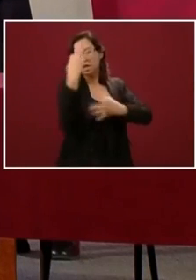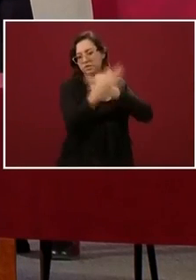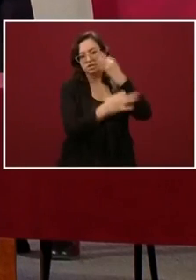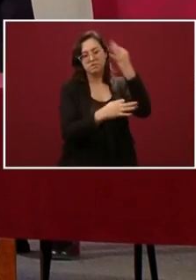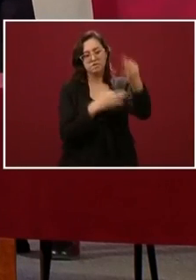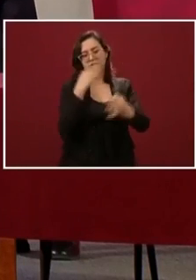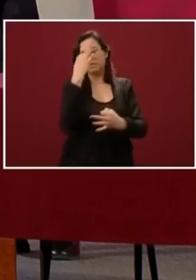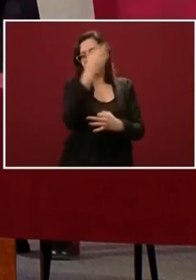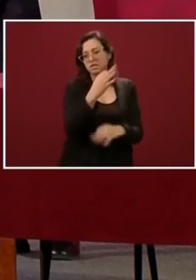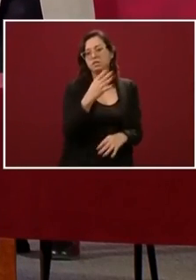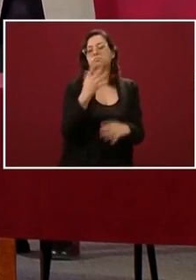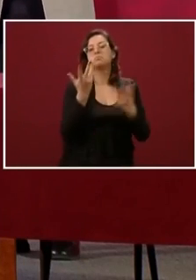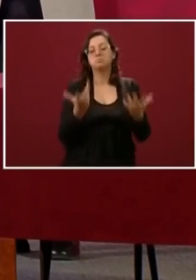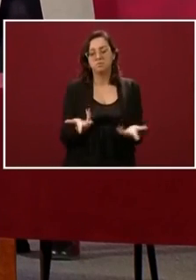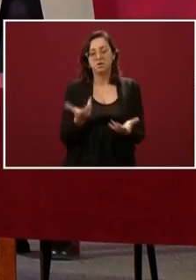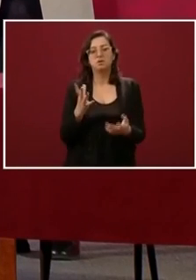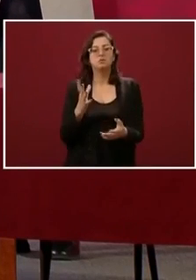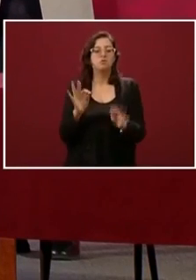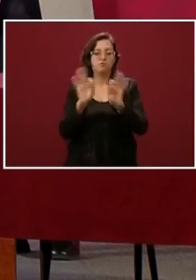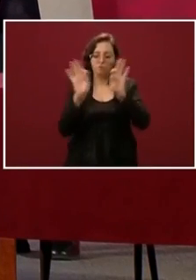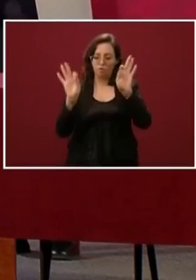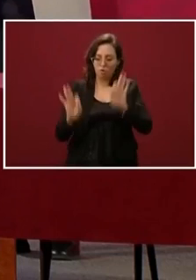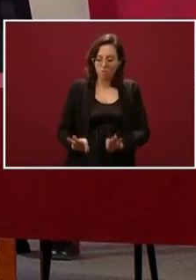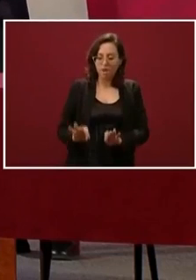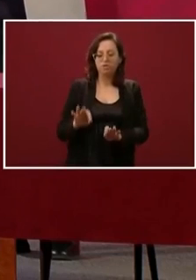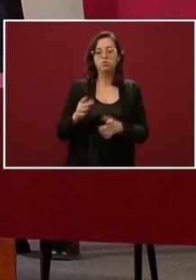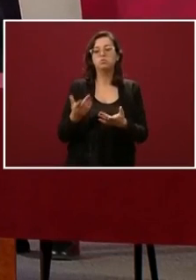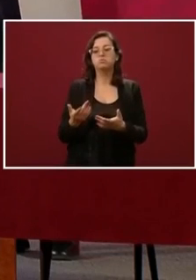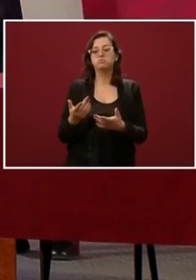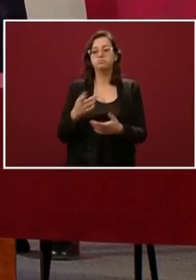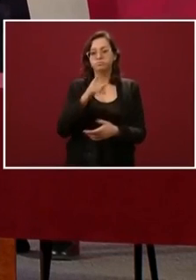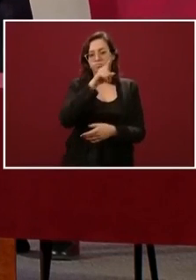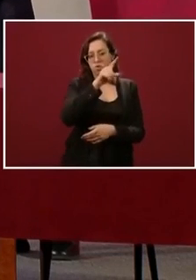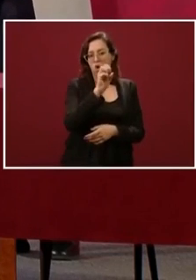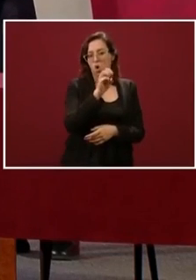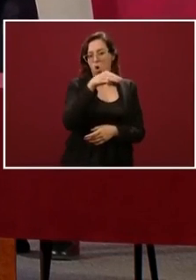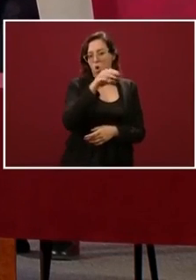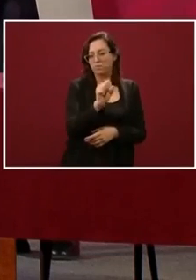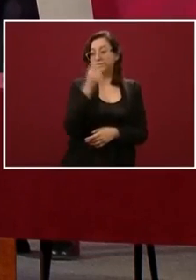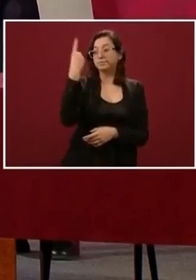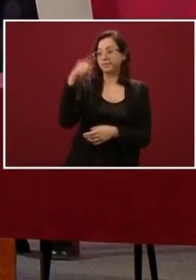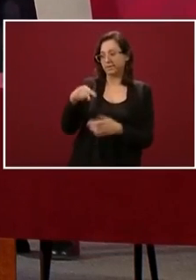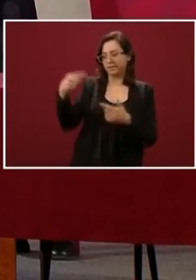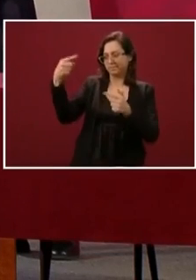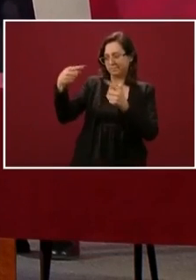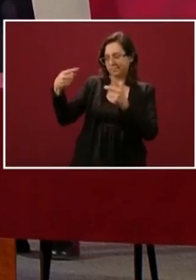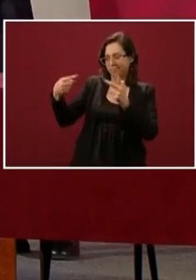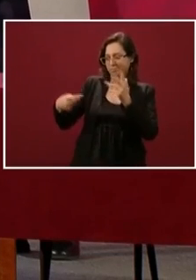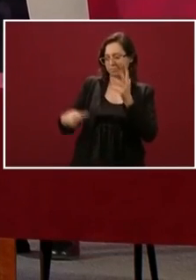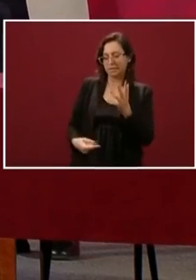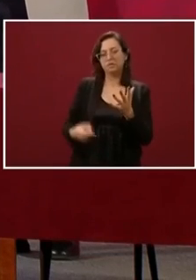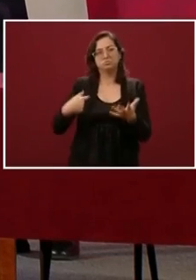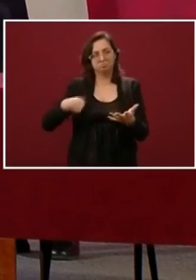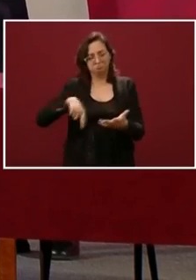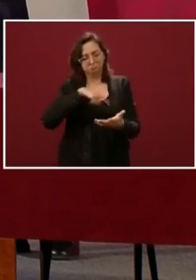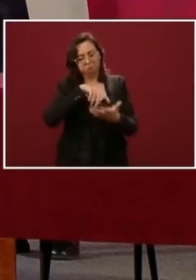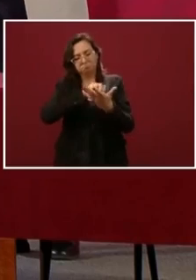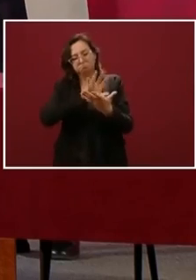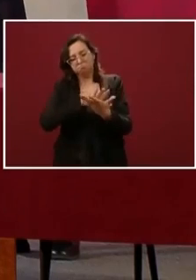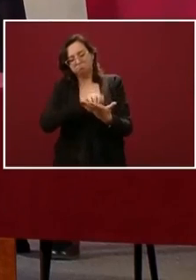reportando casos, hay un formato especial que la Organización Mundial de la Salud definió para la notificación de los casos y de